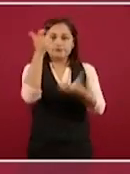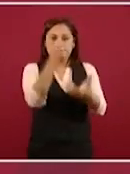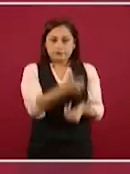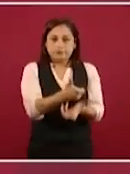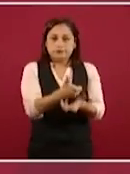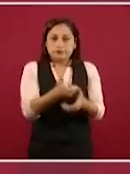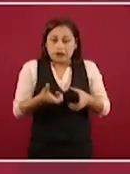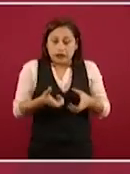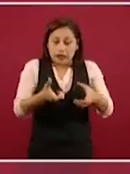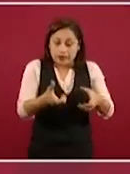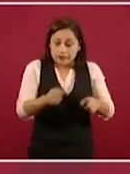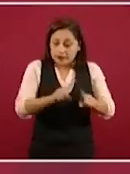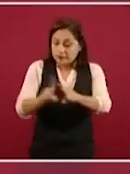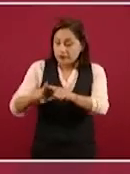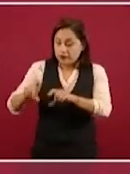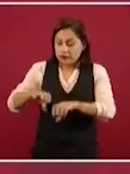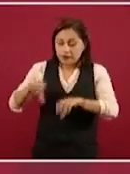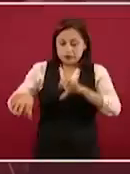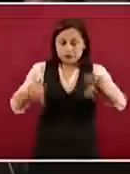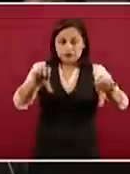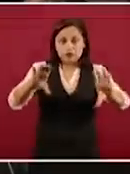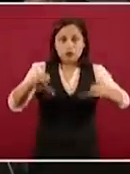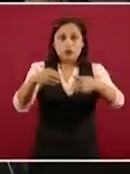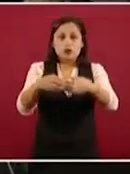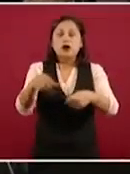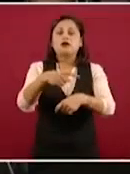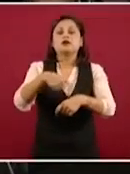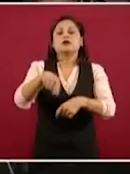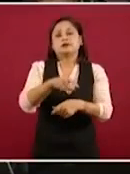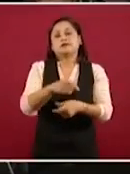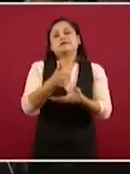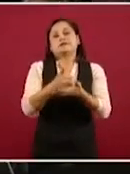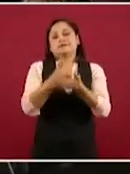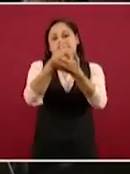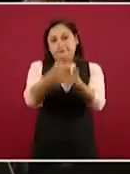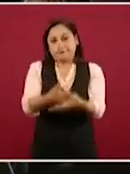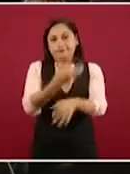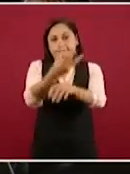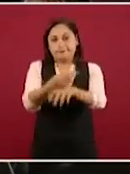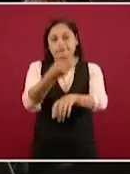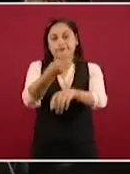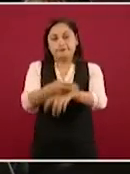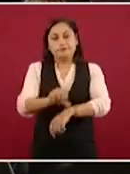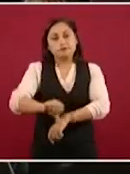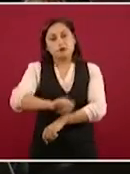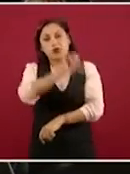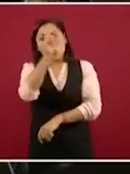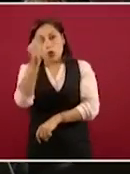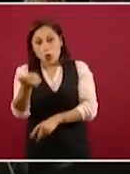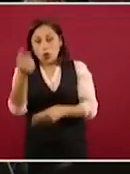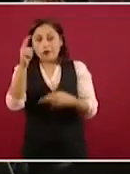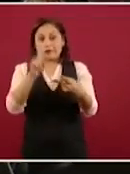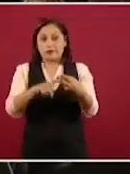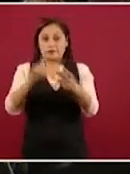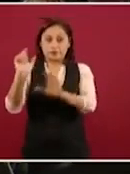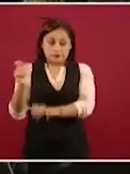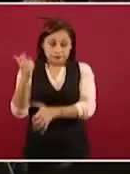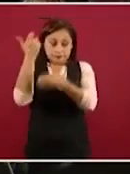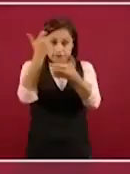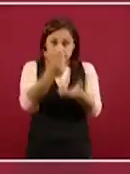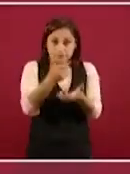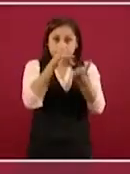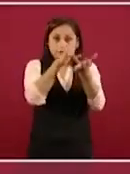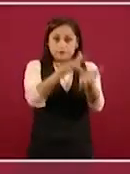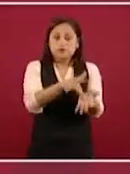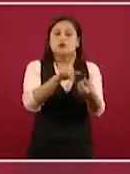camino. El otro camino que se va a hacer con recursos de esta subasta es